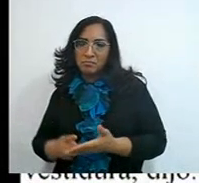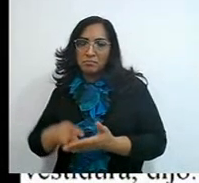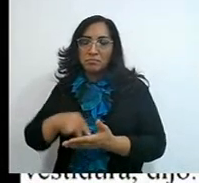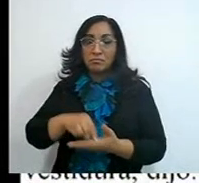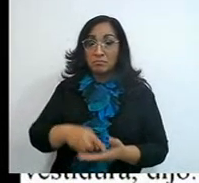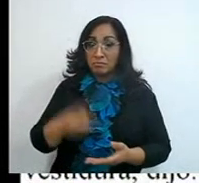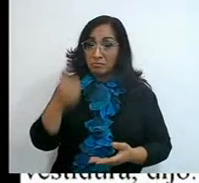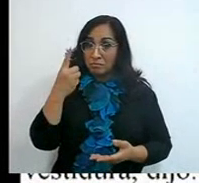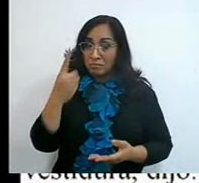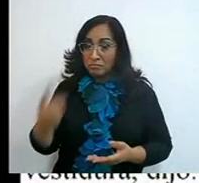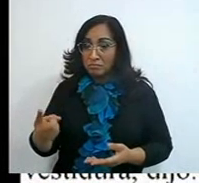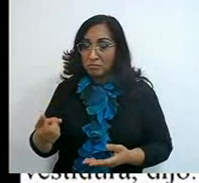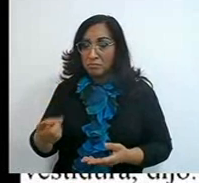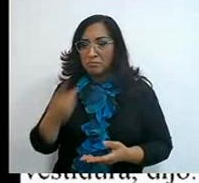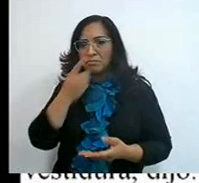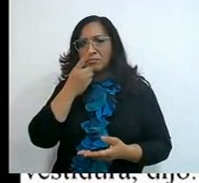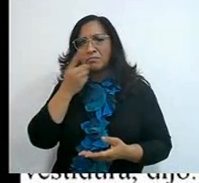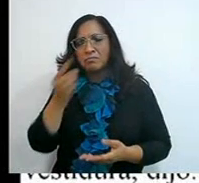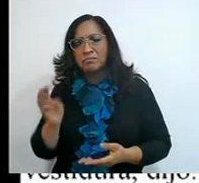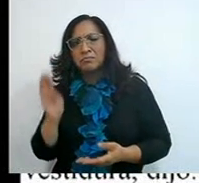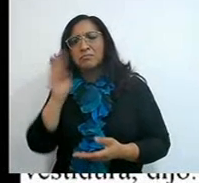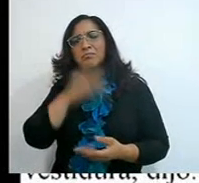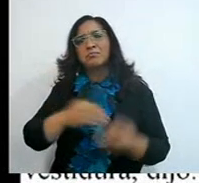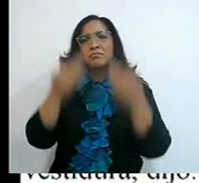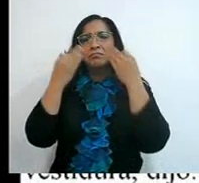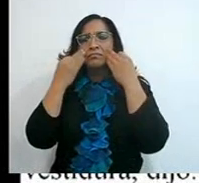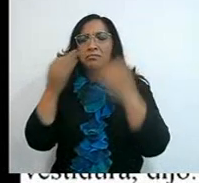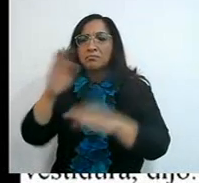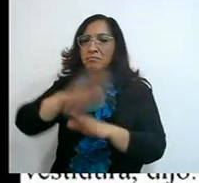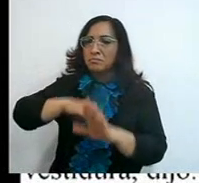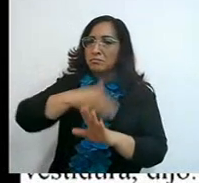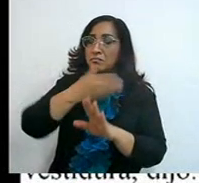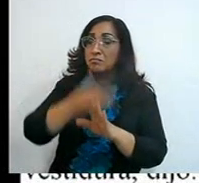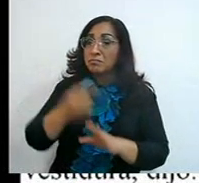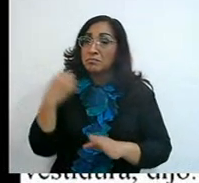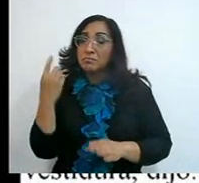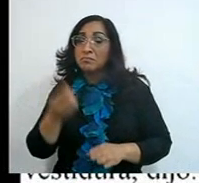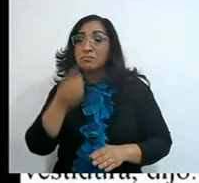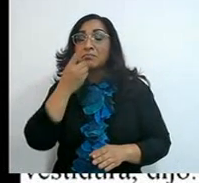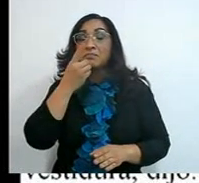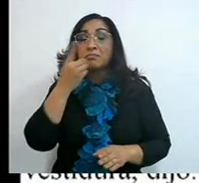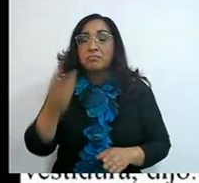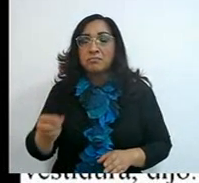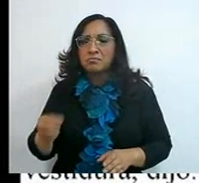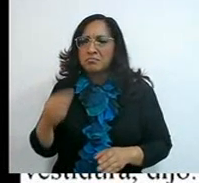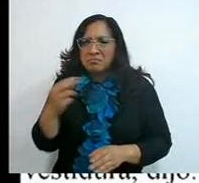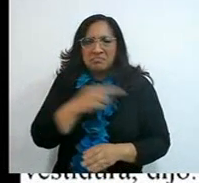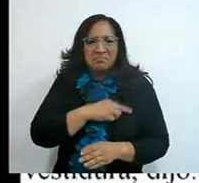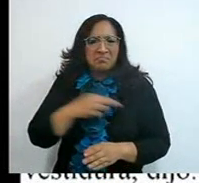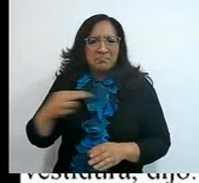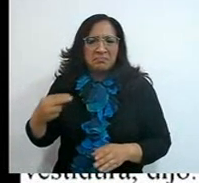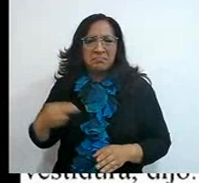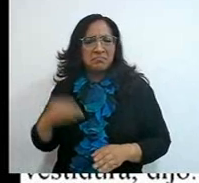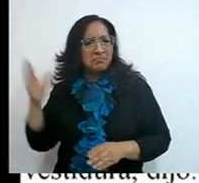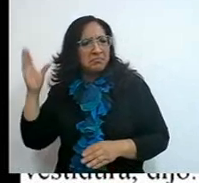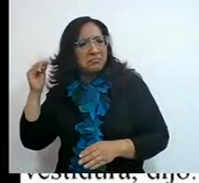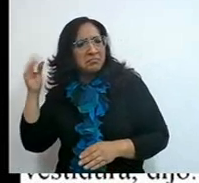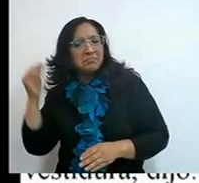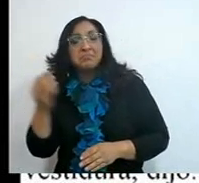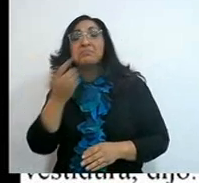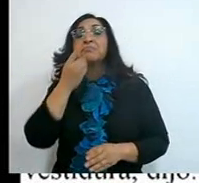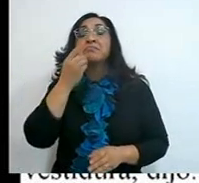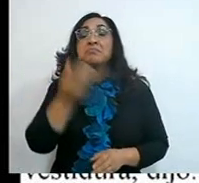levantándose unos, dieron falso testimonio contra él, diciendo, nosotros le hemos oído